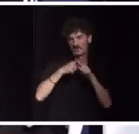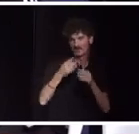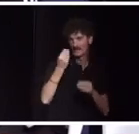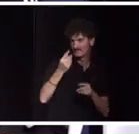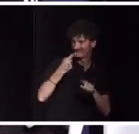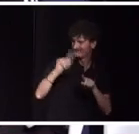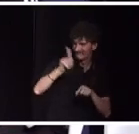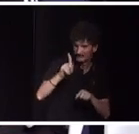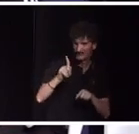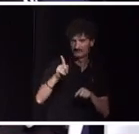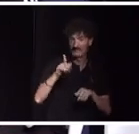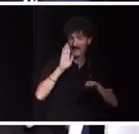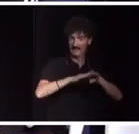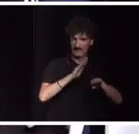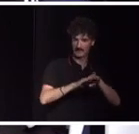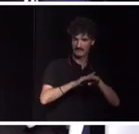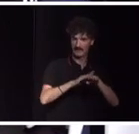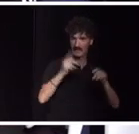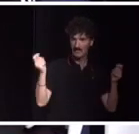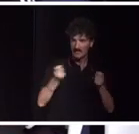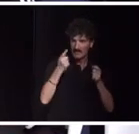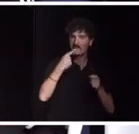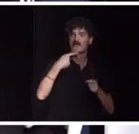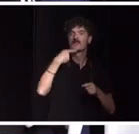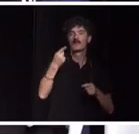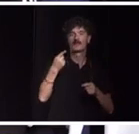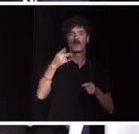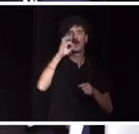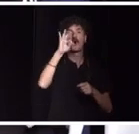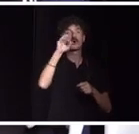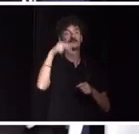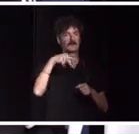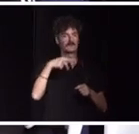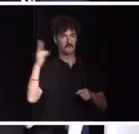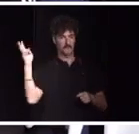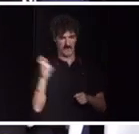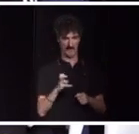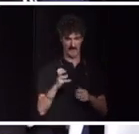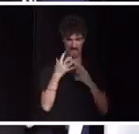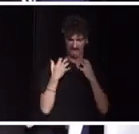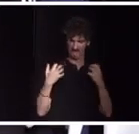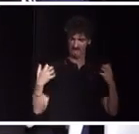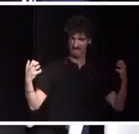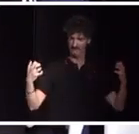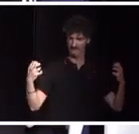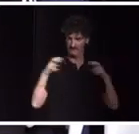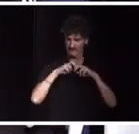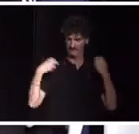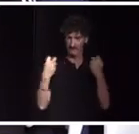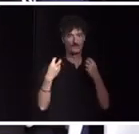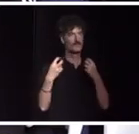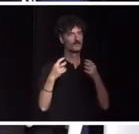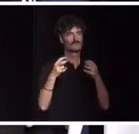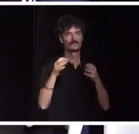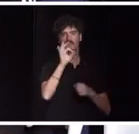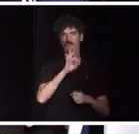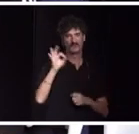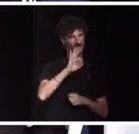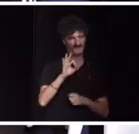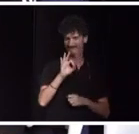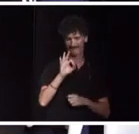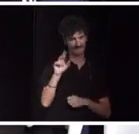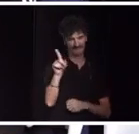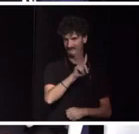Una izquierda incluso que celebraba que la OTAN viniera a su ciudad a celebrar sus cumbres. Podemos no es así, lo sabemos